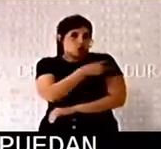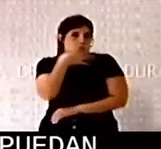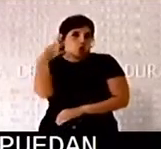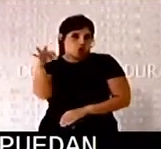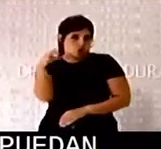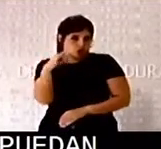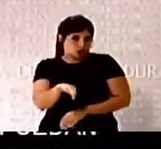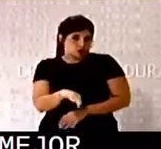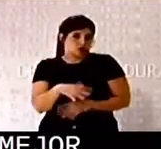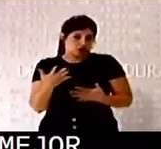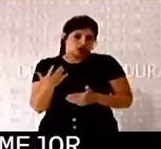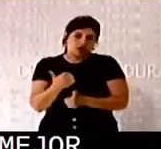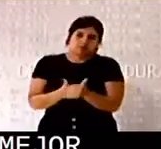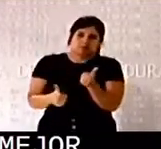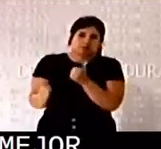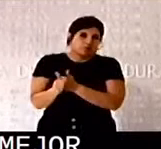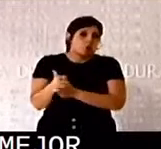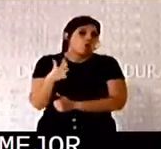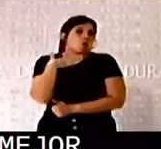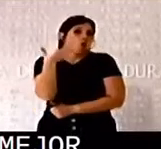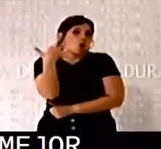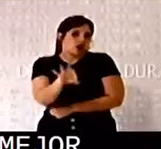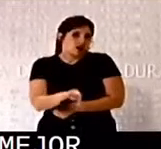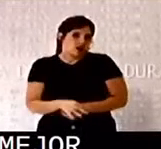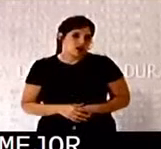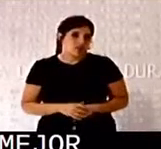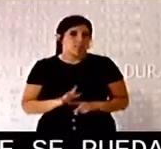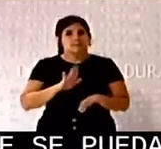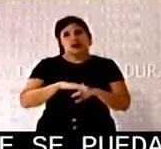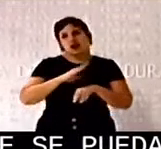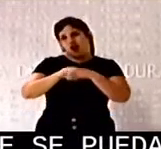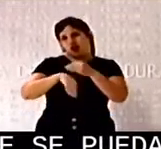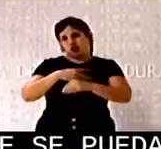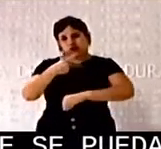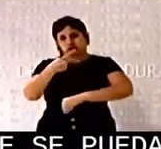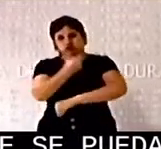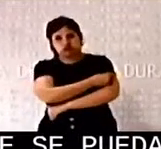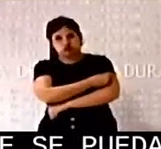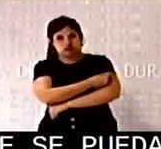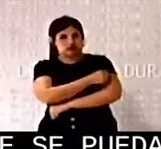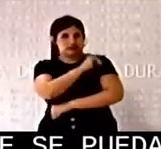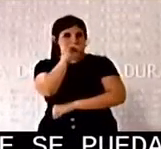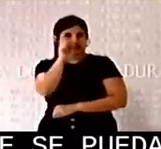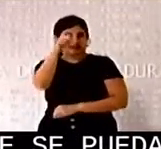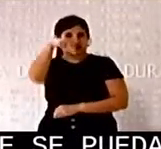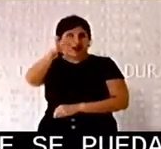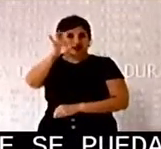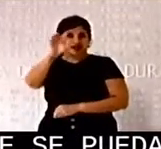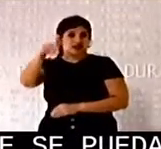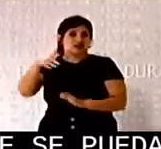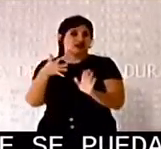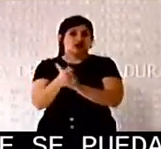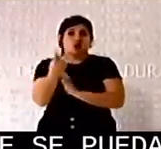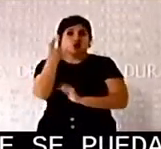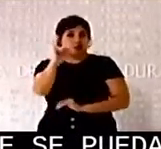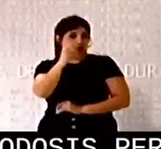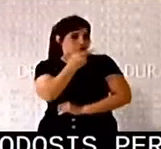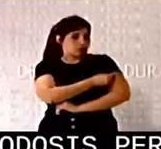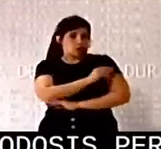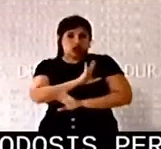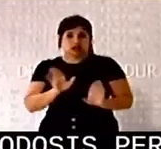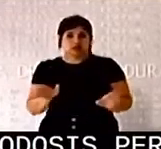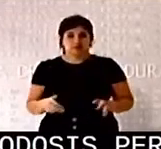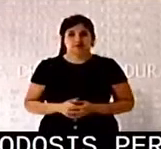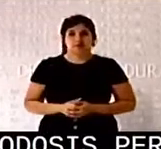mejor priorizamos determinados grupos para que se puedan inyectar la vacuna de Janssen, que es monodosis. Pero con esa